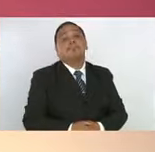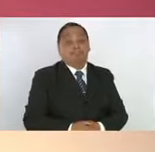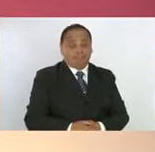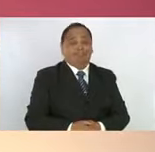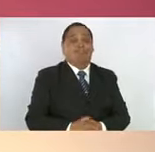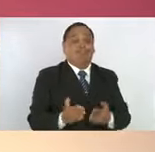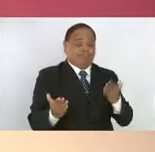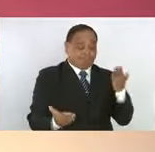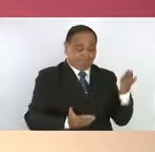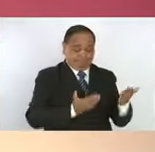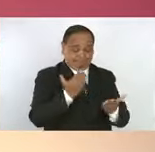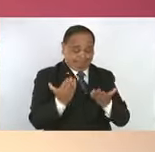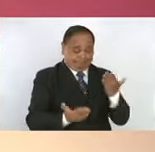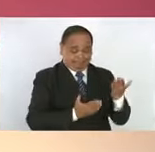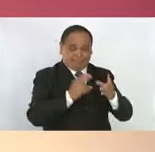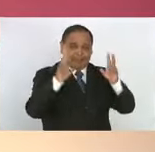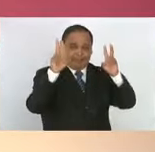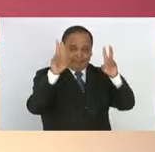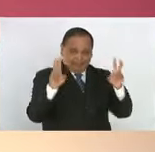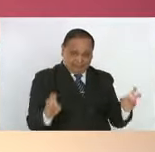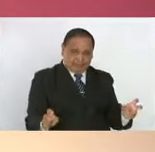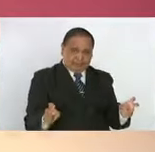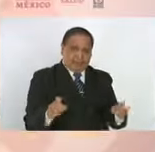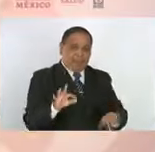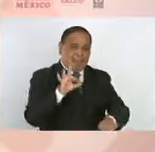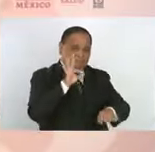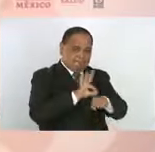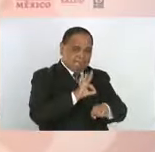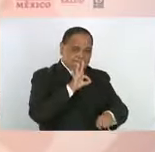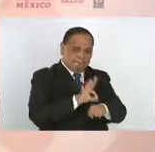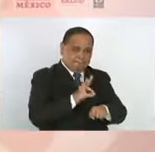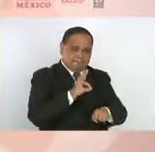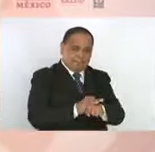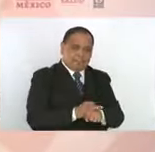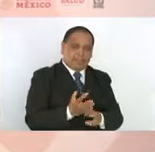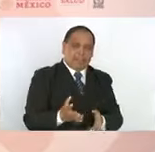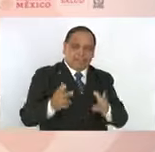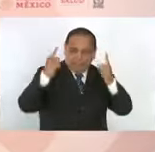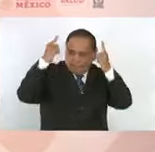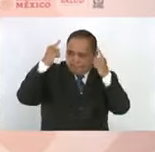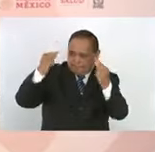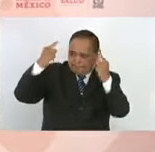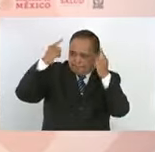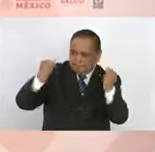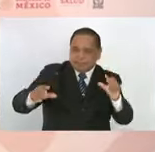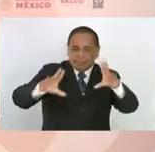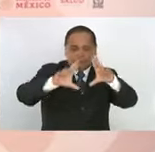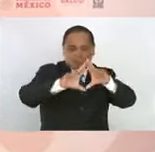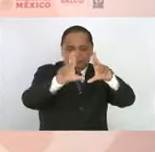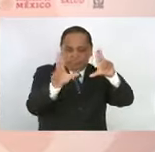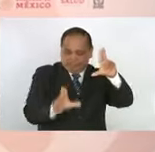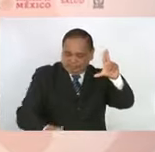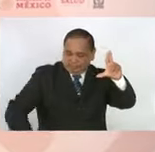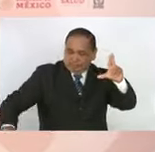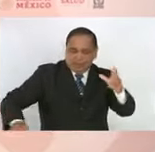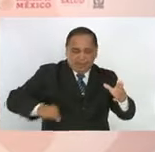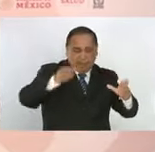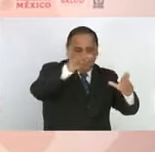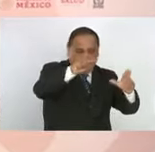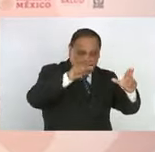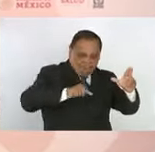estudiar medicina y enfermería en distintos puntos del país, como nunca.